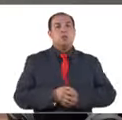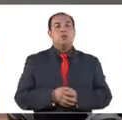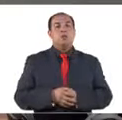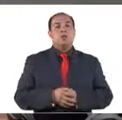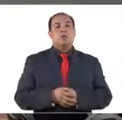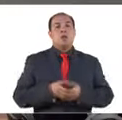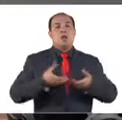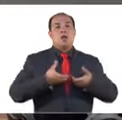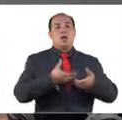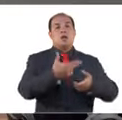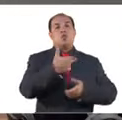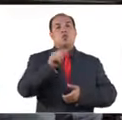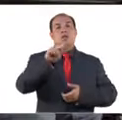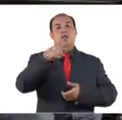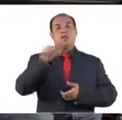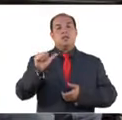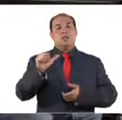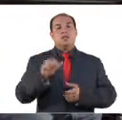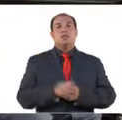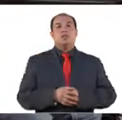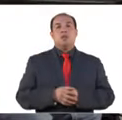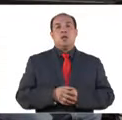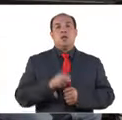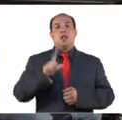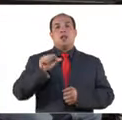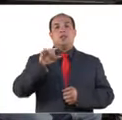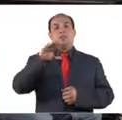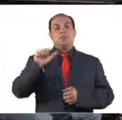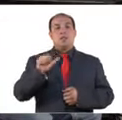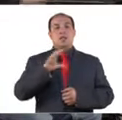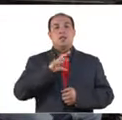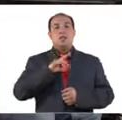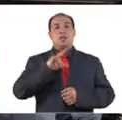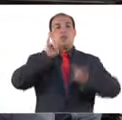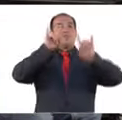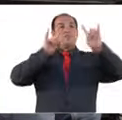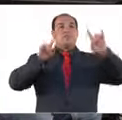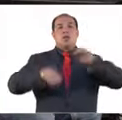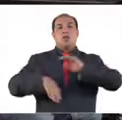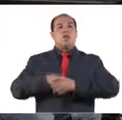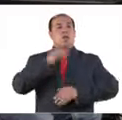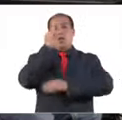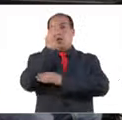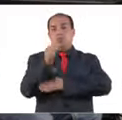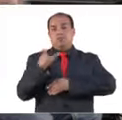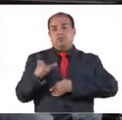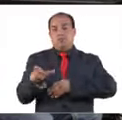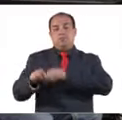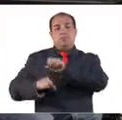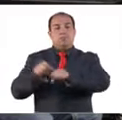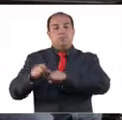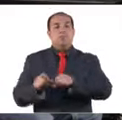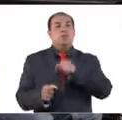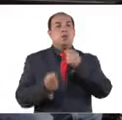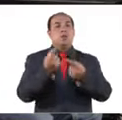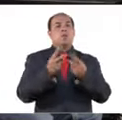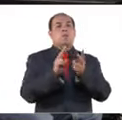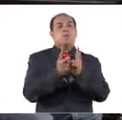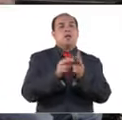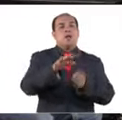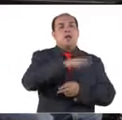la Guaracha, La Cima, hay pancartas en contra de esta ciclovía. Incluso esta semana vecinos de la zona de